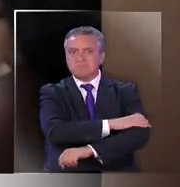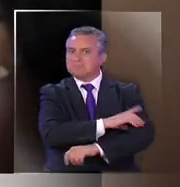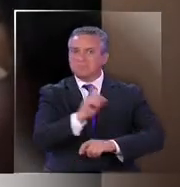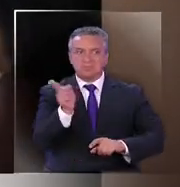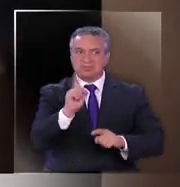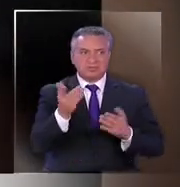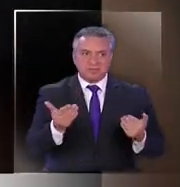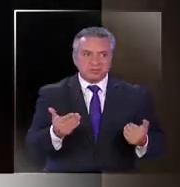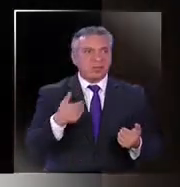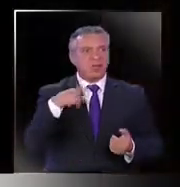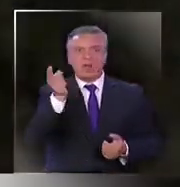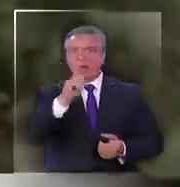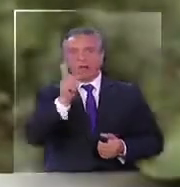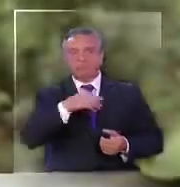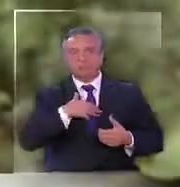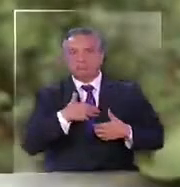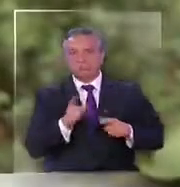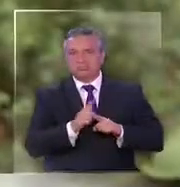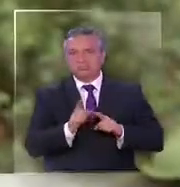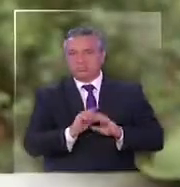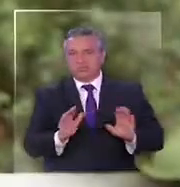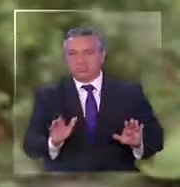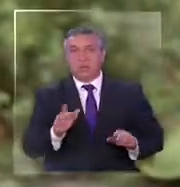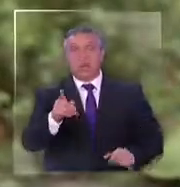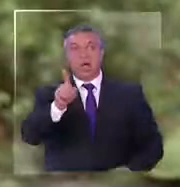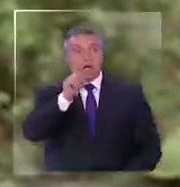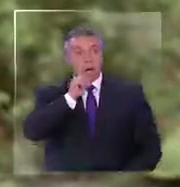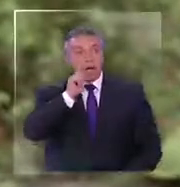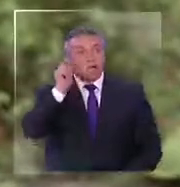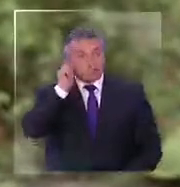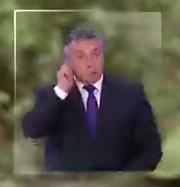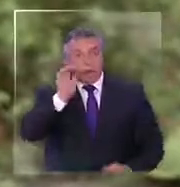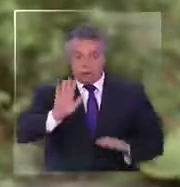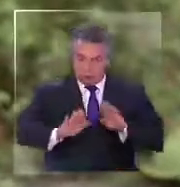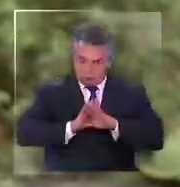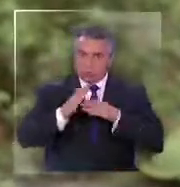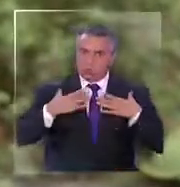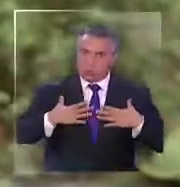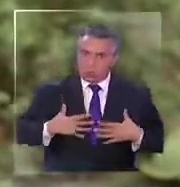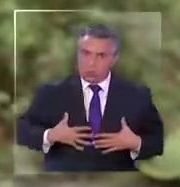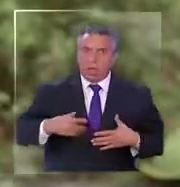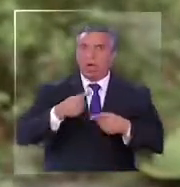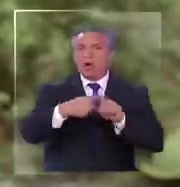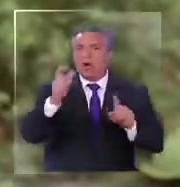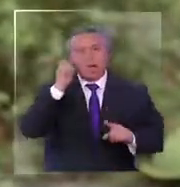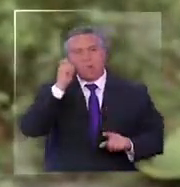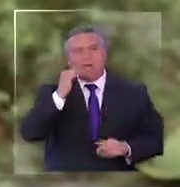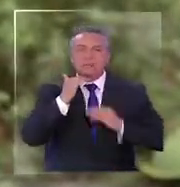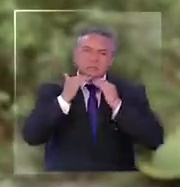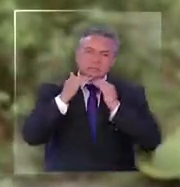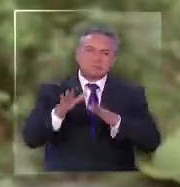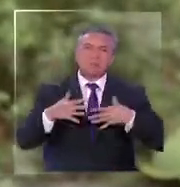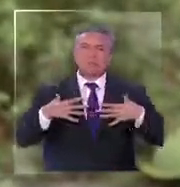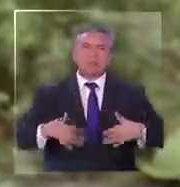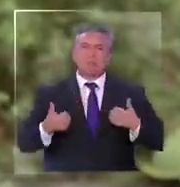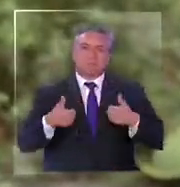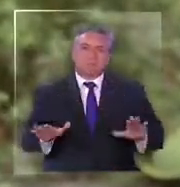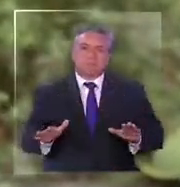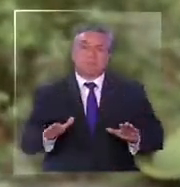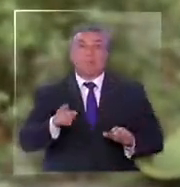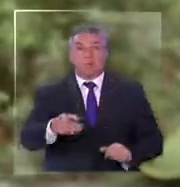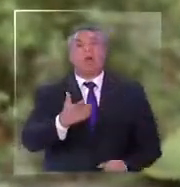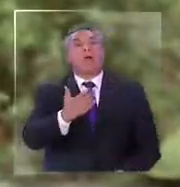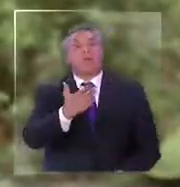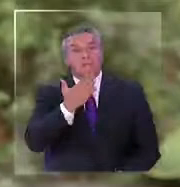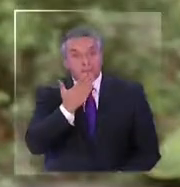medicine for panic attacks. Por un tema estético, hay mujeres que se cuidan, hay mujeres que definitivamente como que no están mucho ni ahí. Y también,